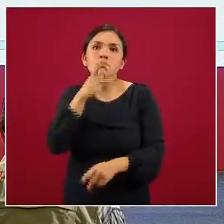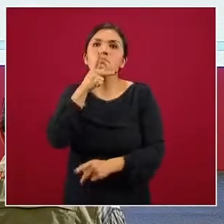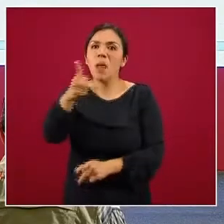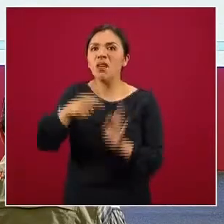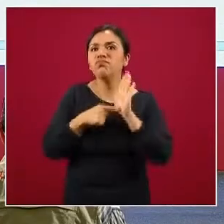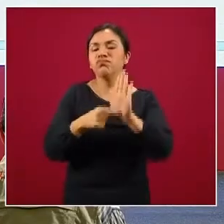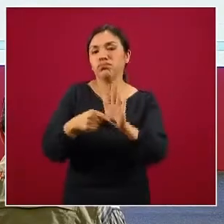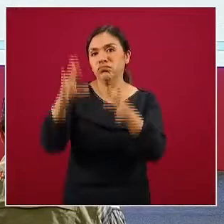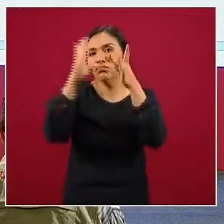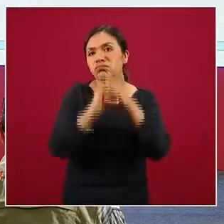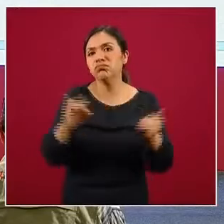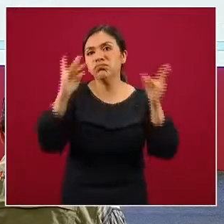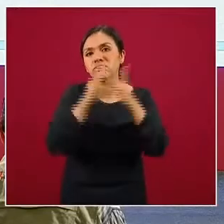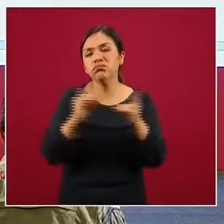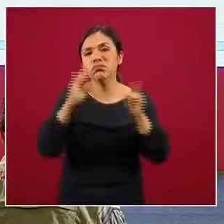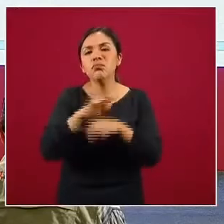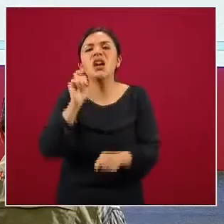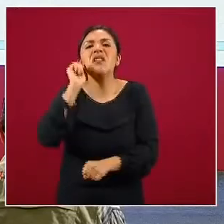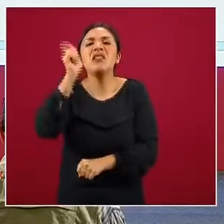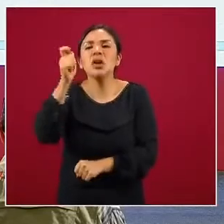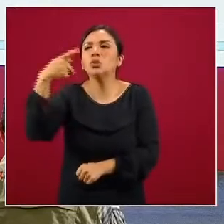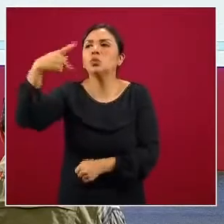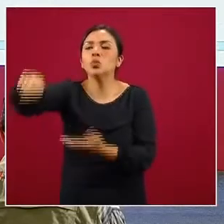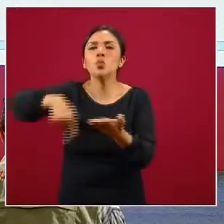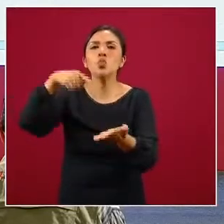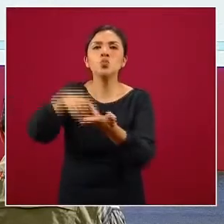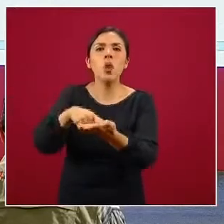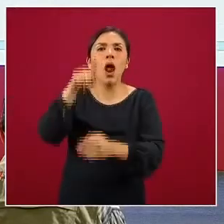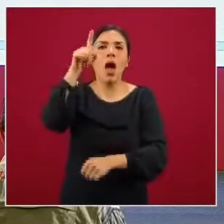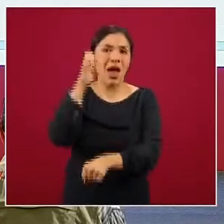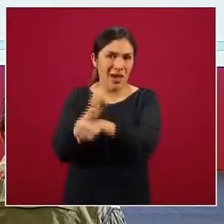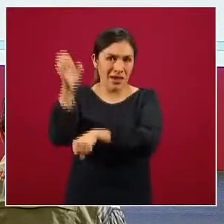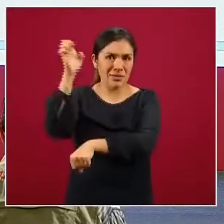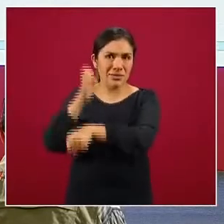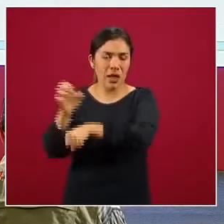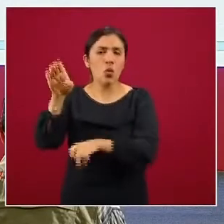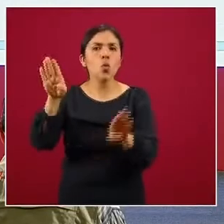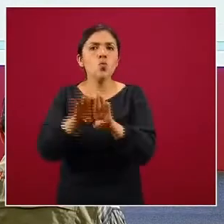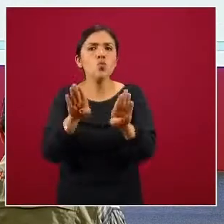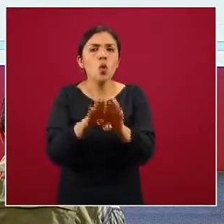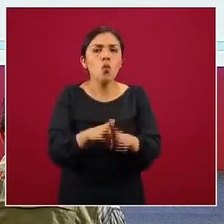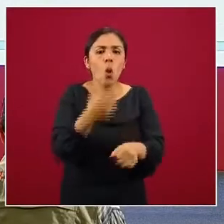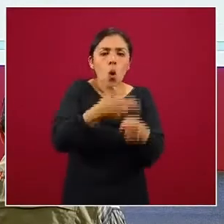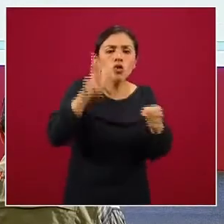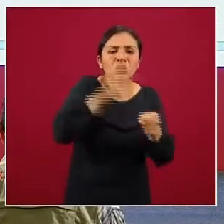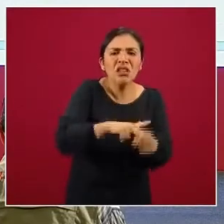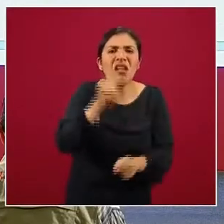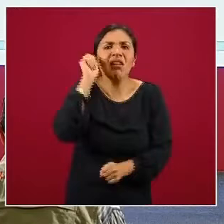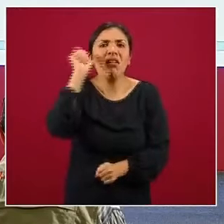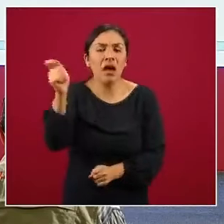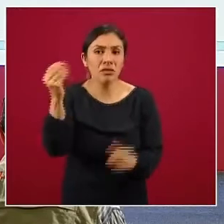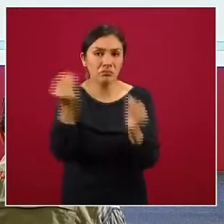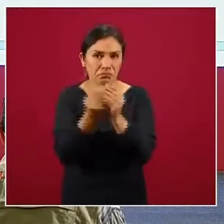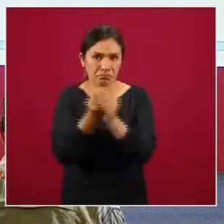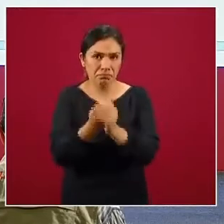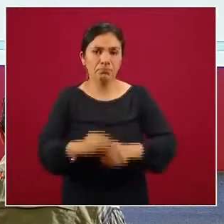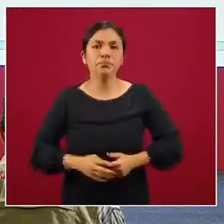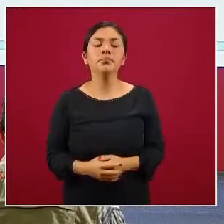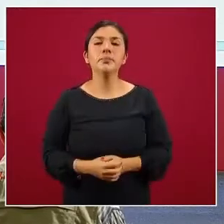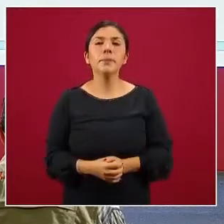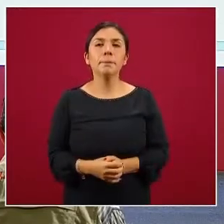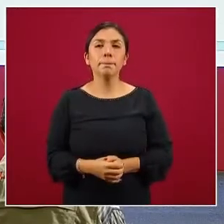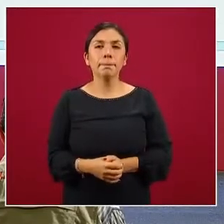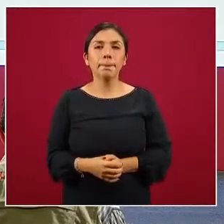estado informando cuál es su situación, tanto epidemiológica como de ocupación hospitalaria. La siguiente, por